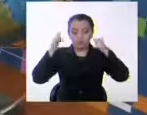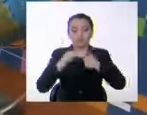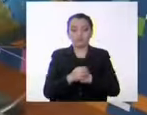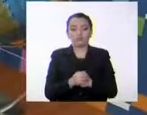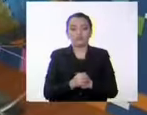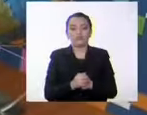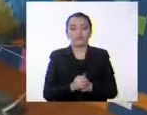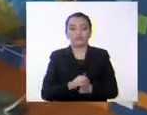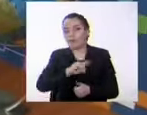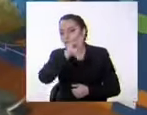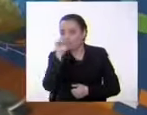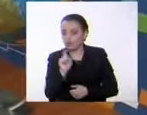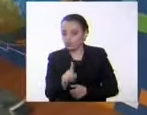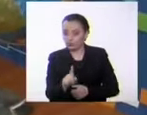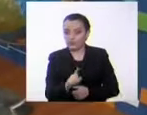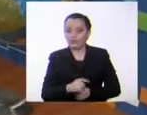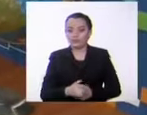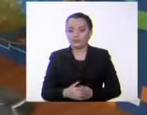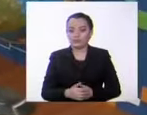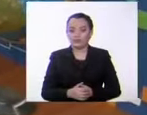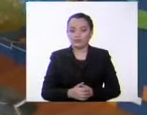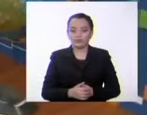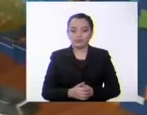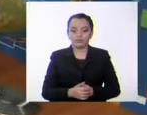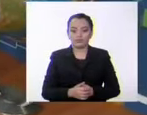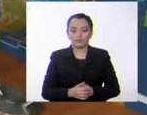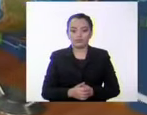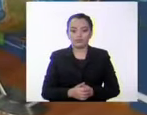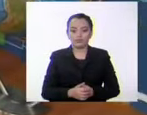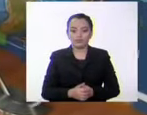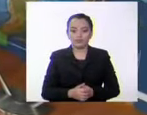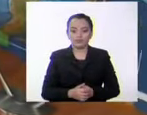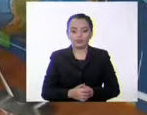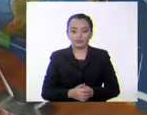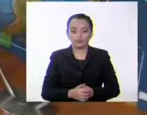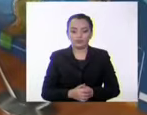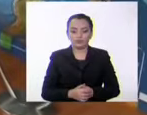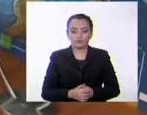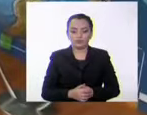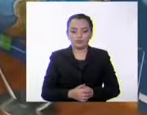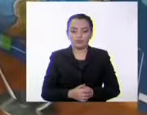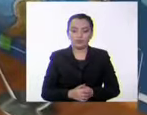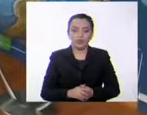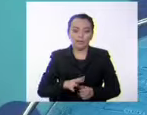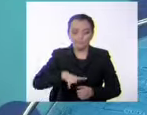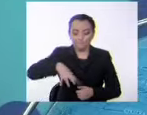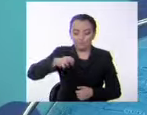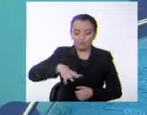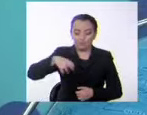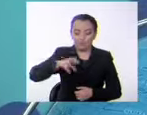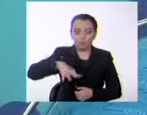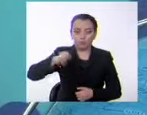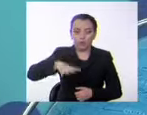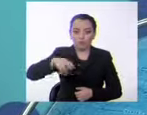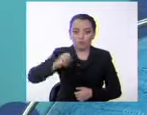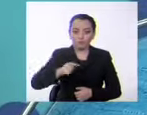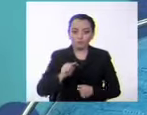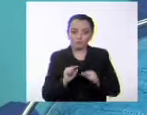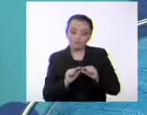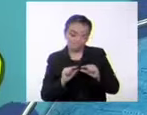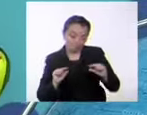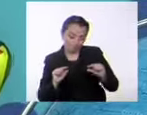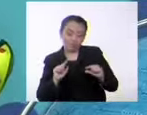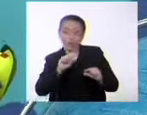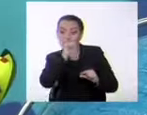unas preguntas. Ajá, vamos a ver. Y una de las preguntas dice,